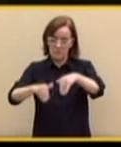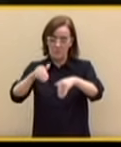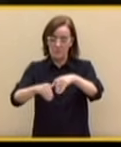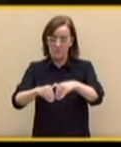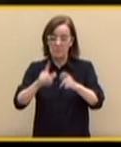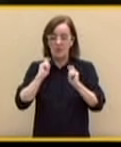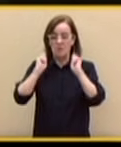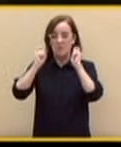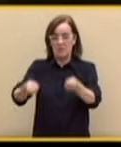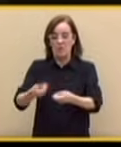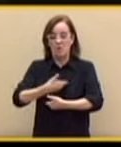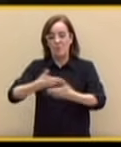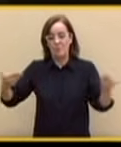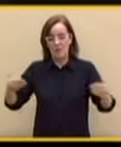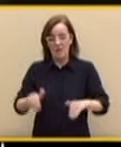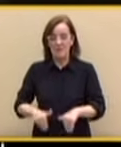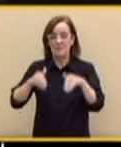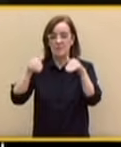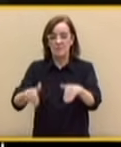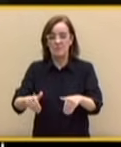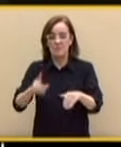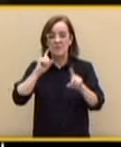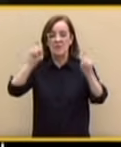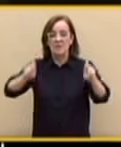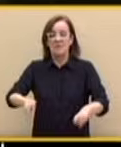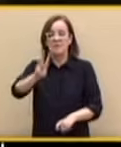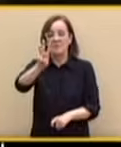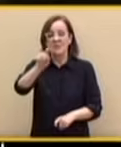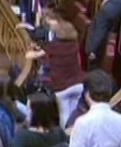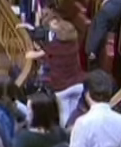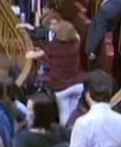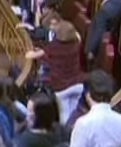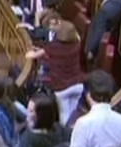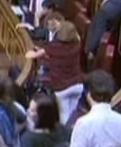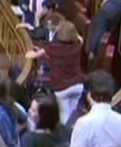el otorgamiento de la confianza al candidato, un receso de 3 minutos y comenzará la votación.